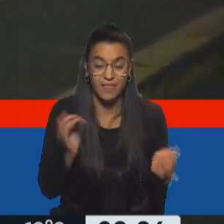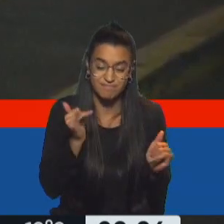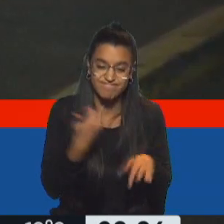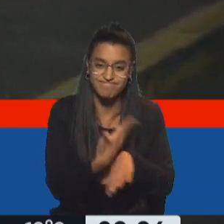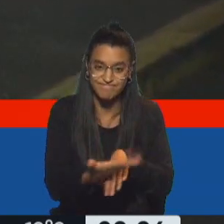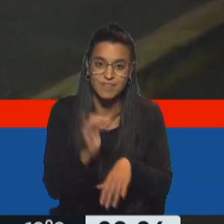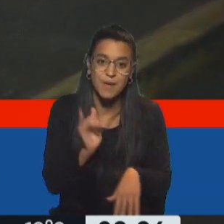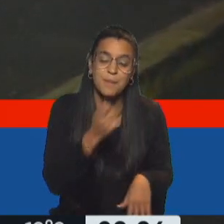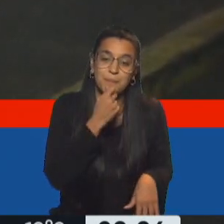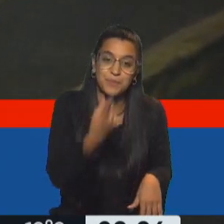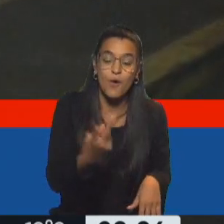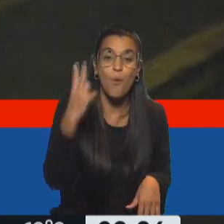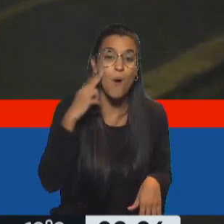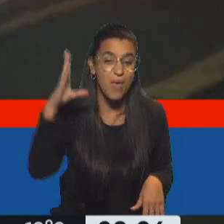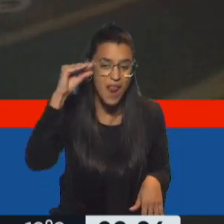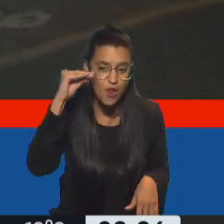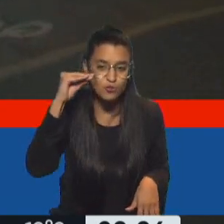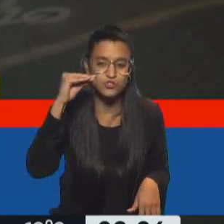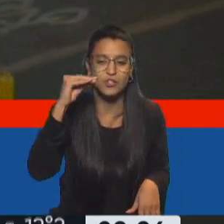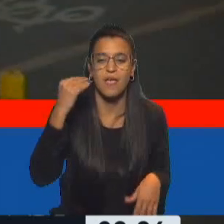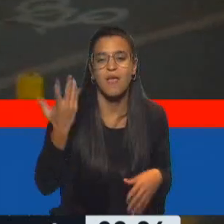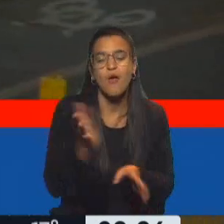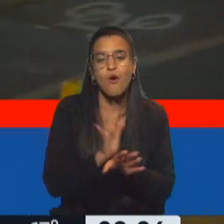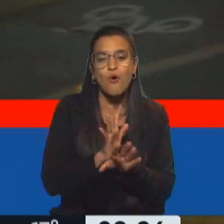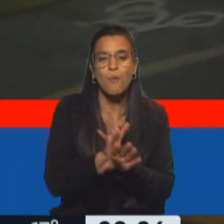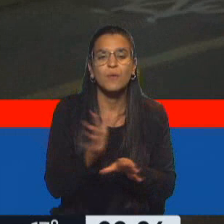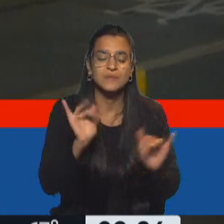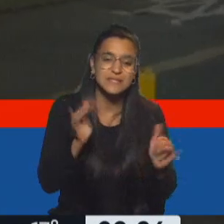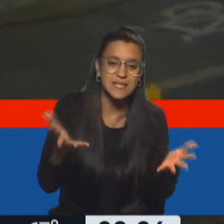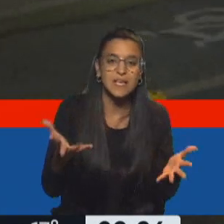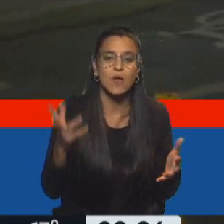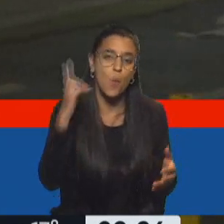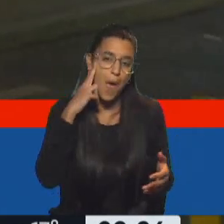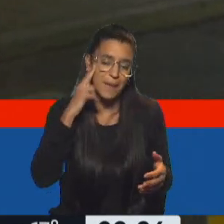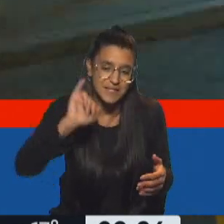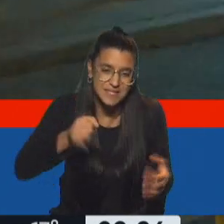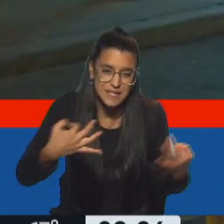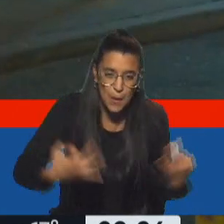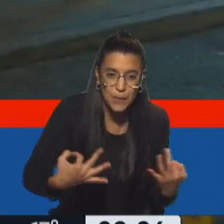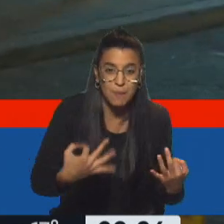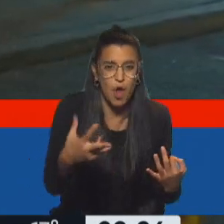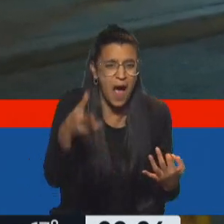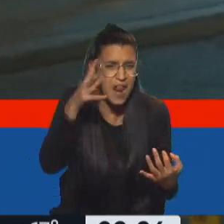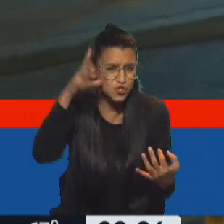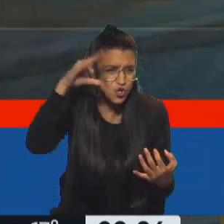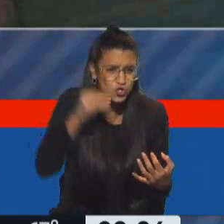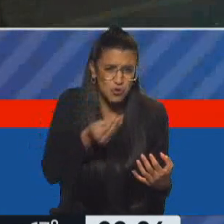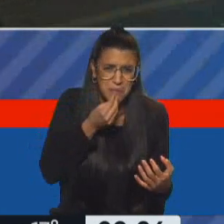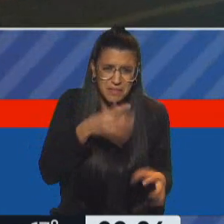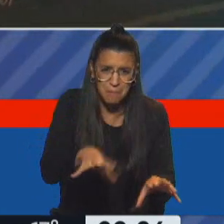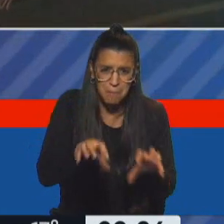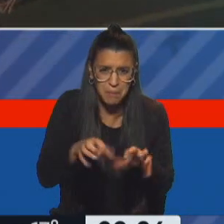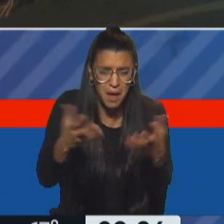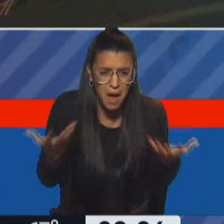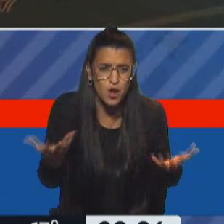O más tarde. Bueno, ponerle claro. Que las 21 es como que te afloja un poco y decir, bueno, a las 21 está bien. A las 20 es temprano, para